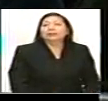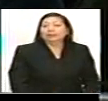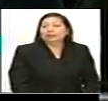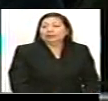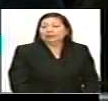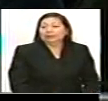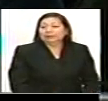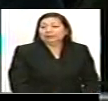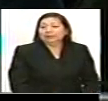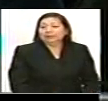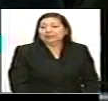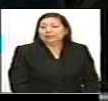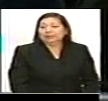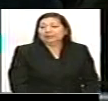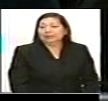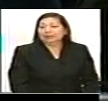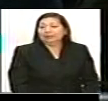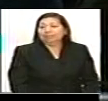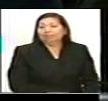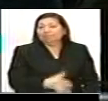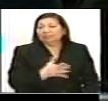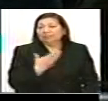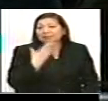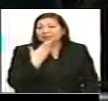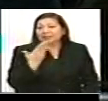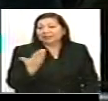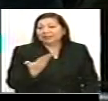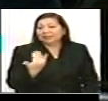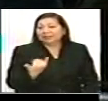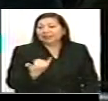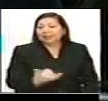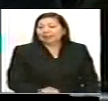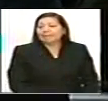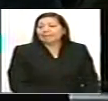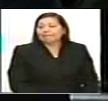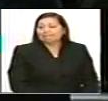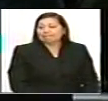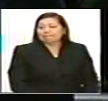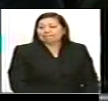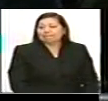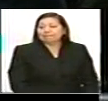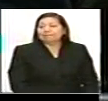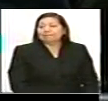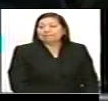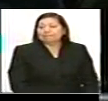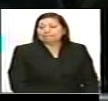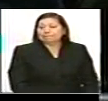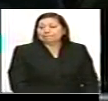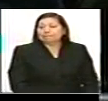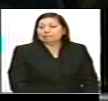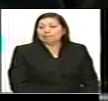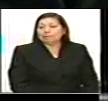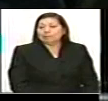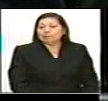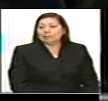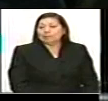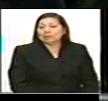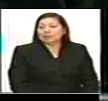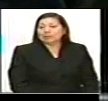Entonces no se tiene esa información. No se tiene esa información.